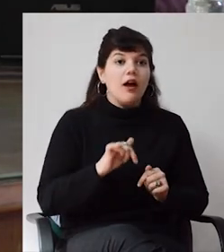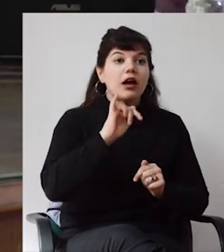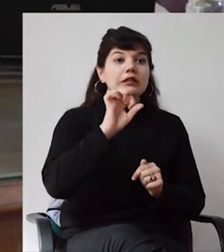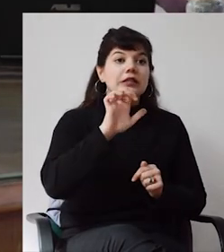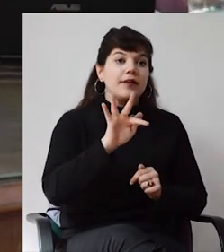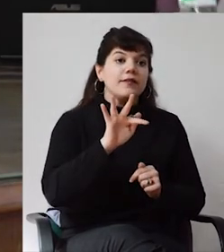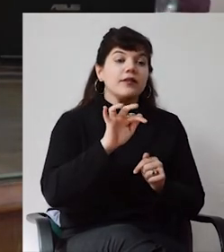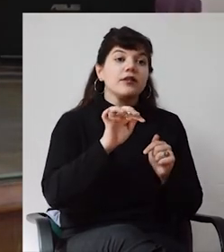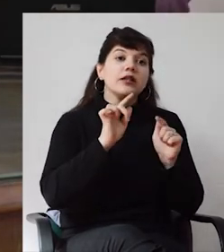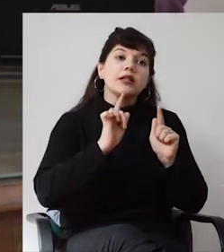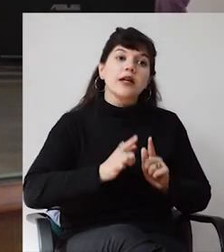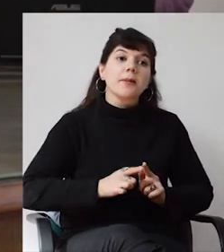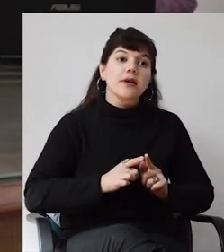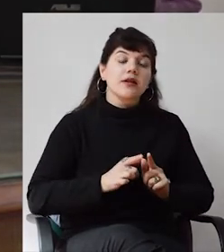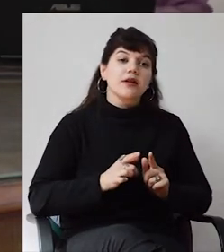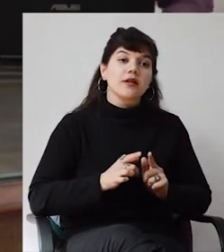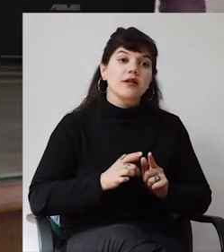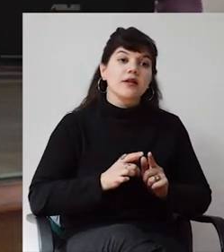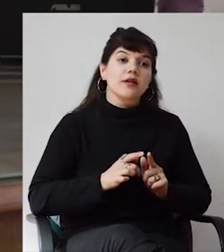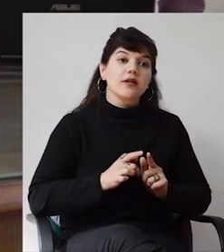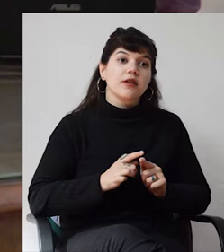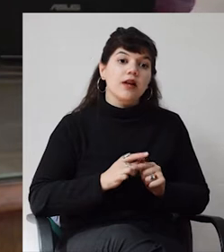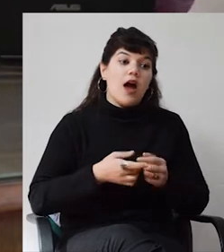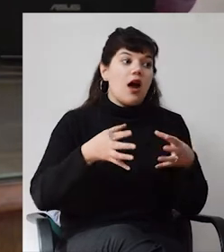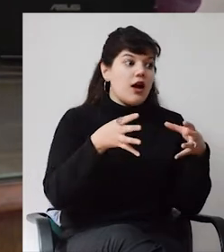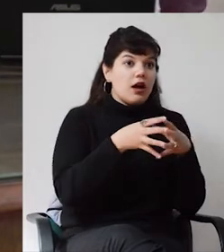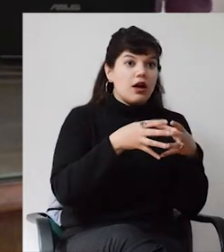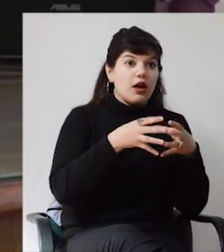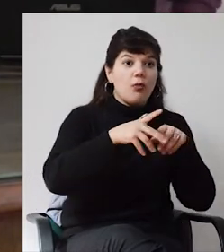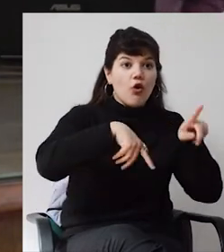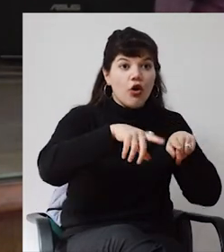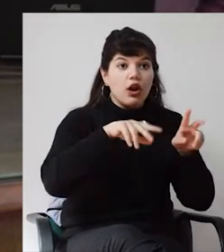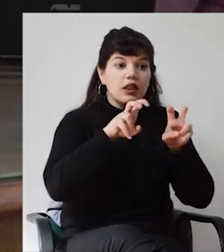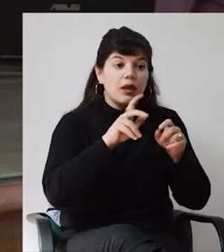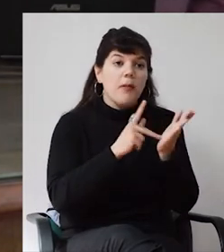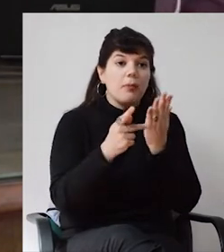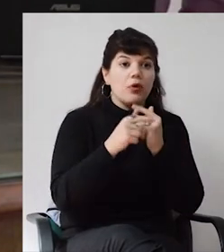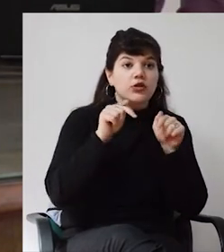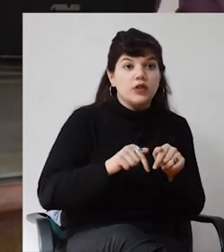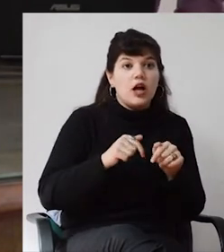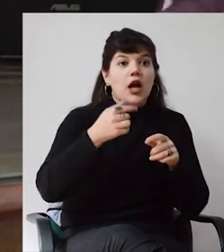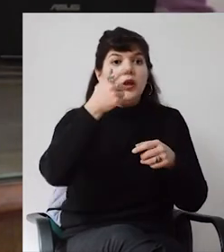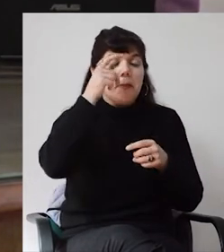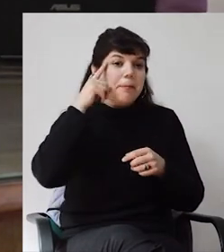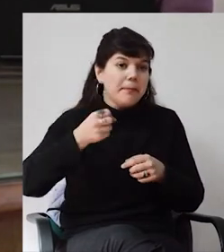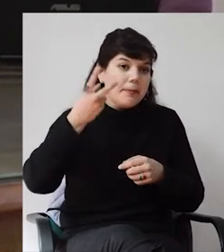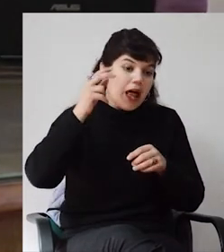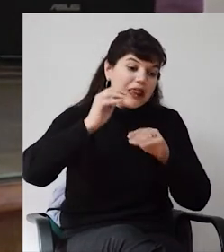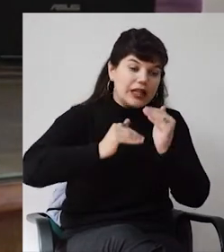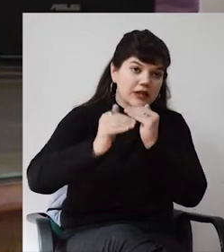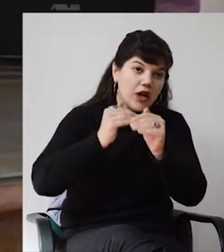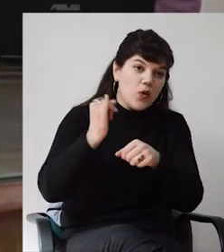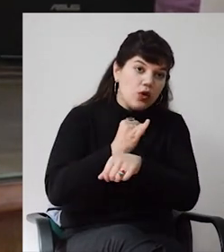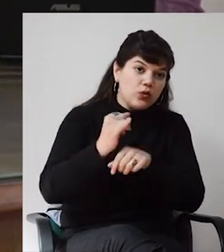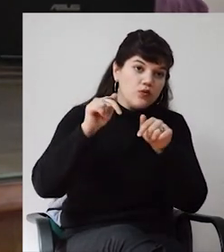al ICEF y al equipo coordinador del desarrollo del proyecto, del plan de desarrollo